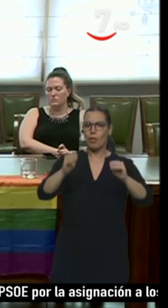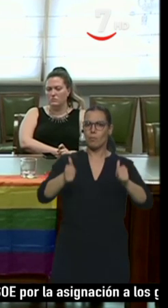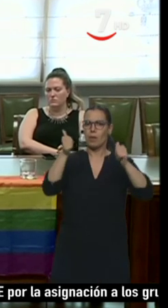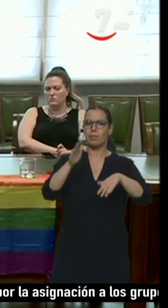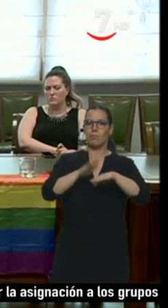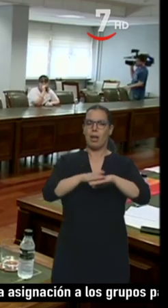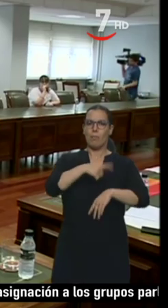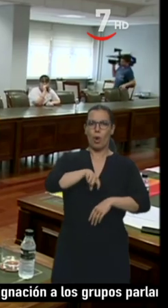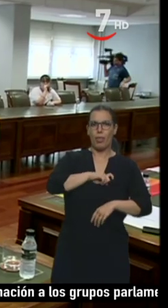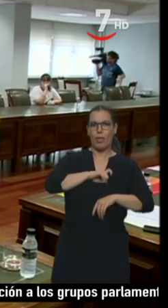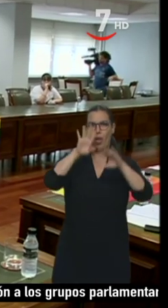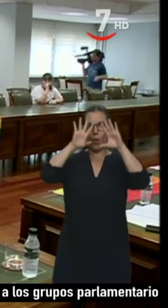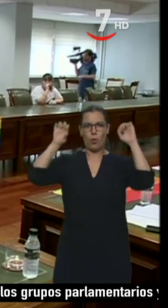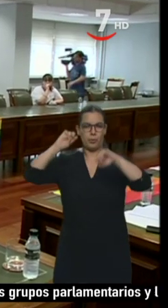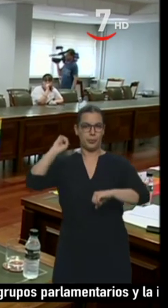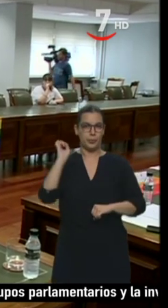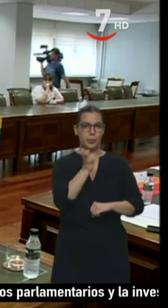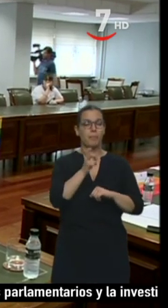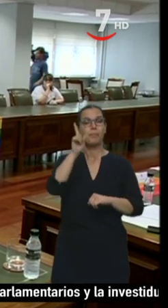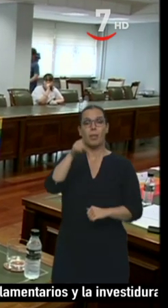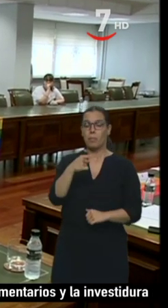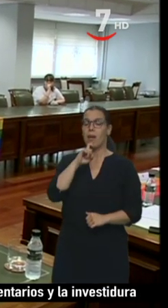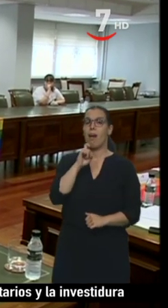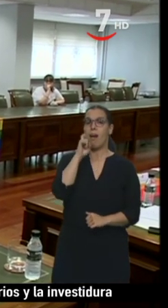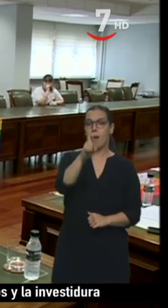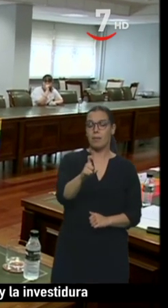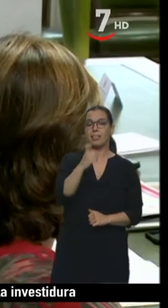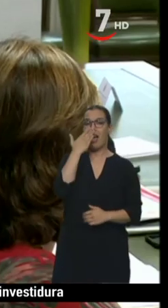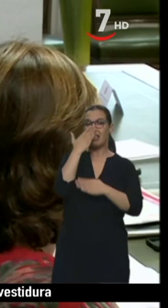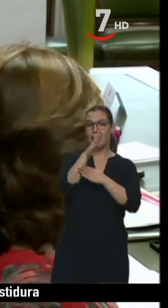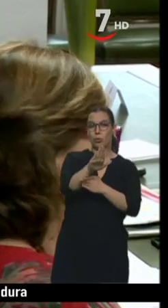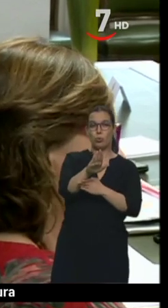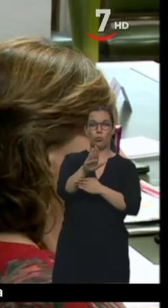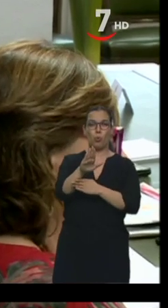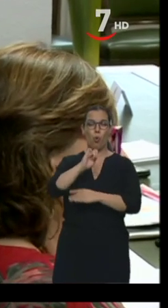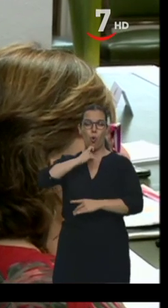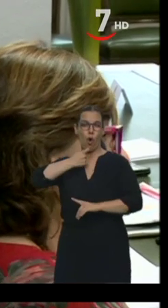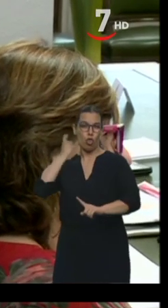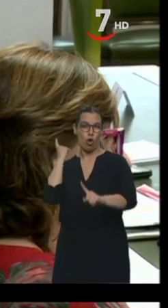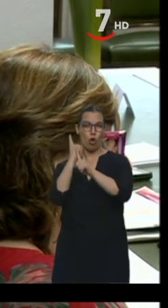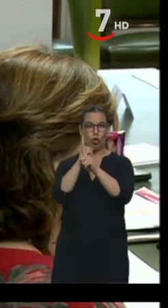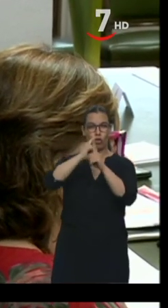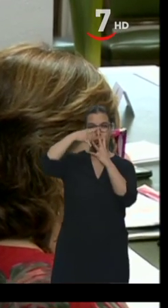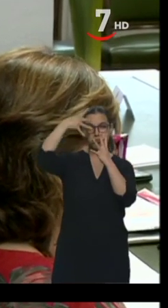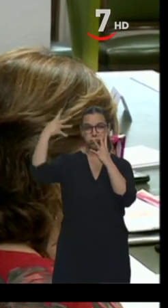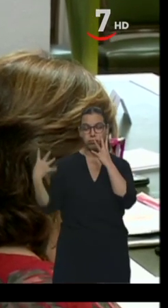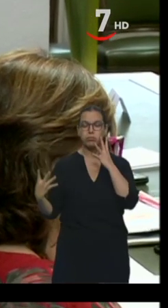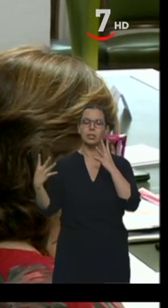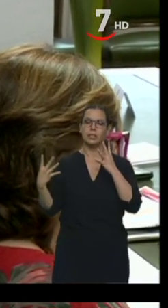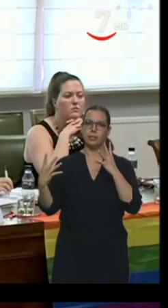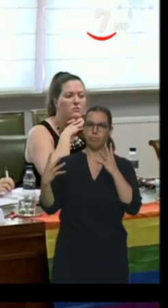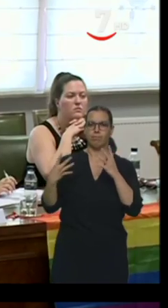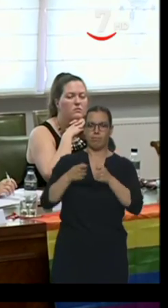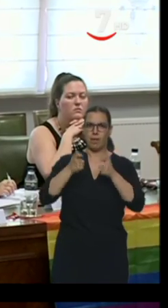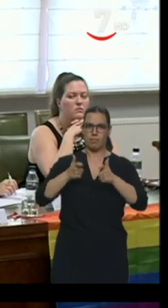de seguridad. También han alertado de un repunte de actitudes homófobas que creen que se deben a la mayor presencia de algunos